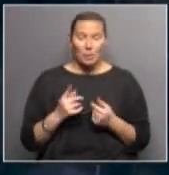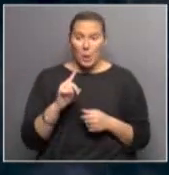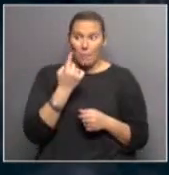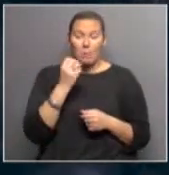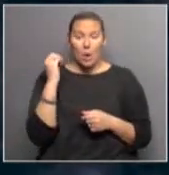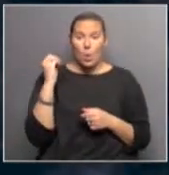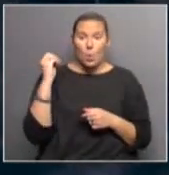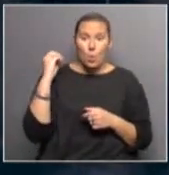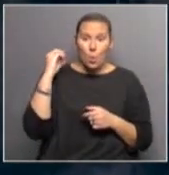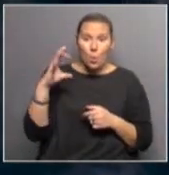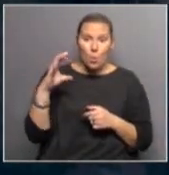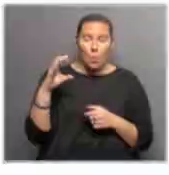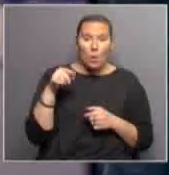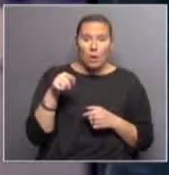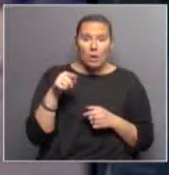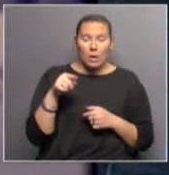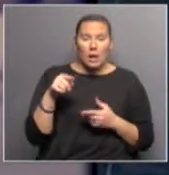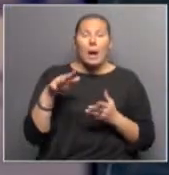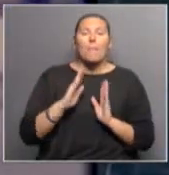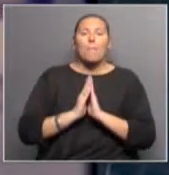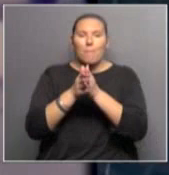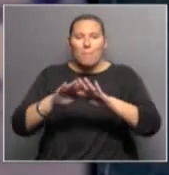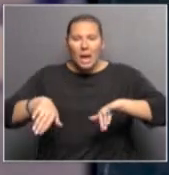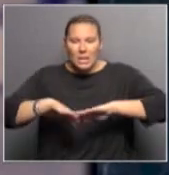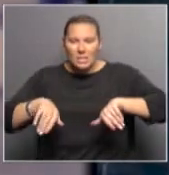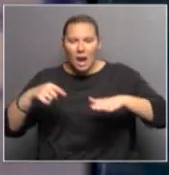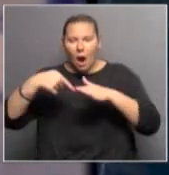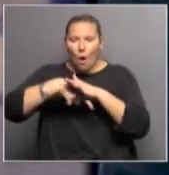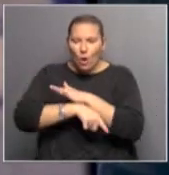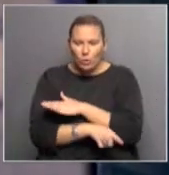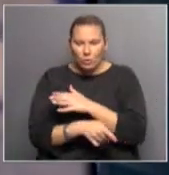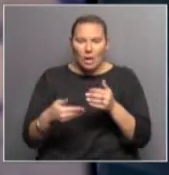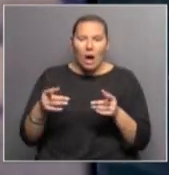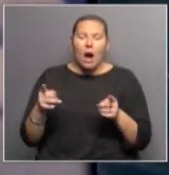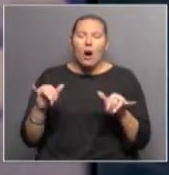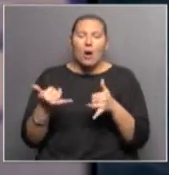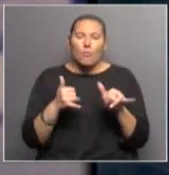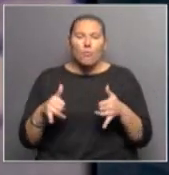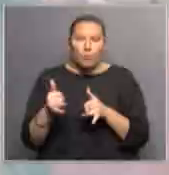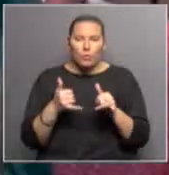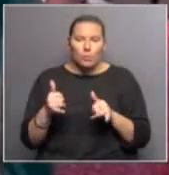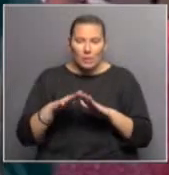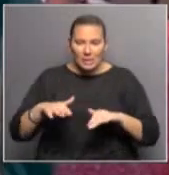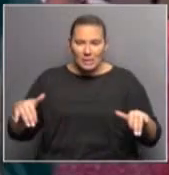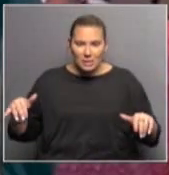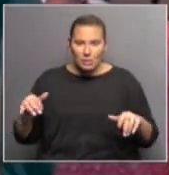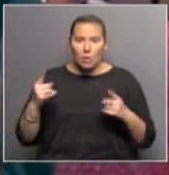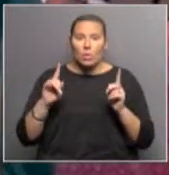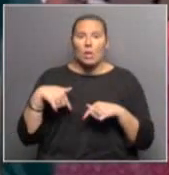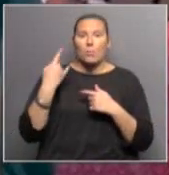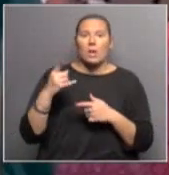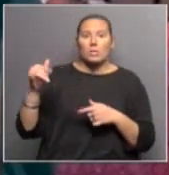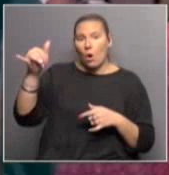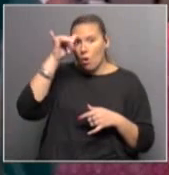primer club fue Playa Onda, Baby Fútbol, mixto. Seguí en Colón, también tuve